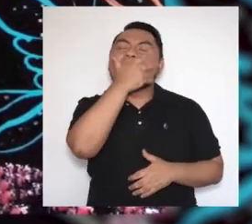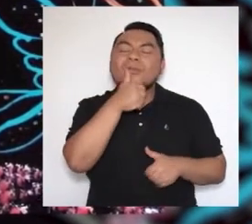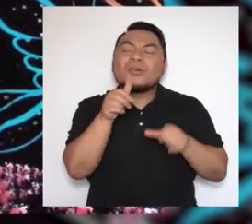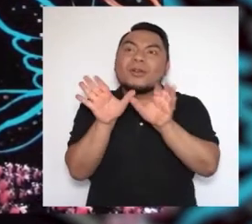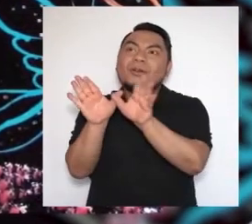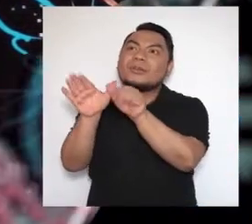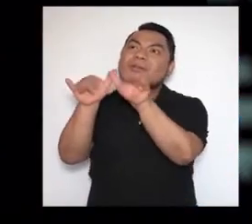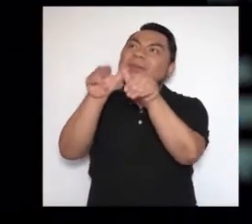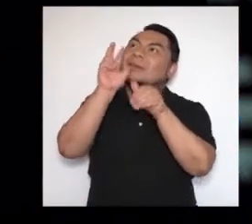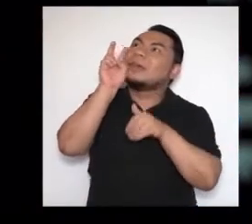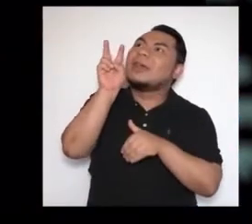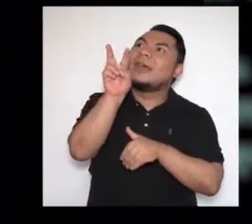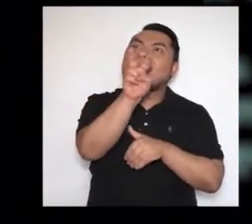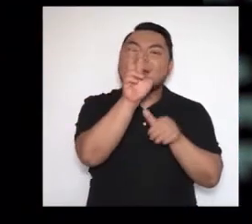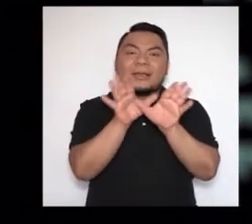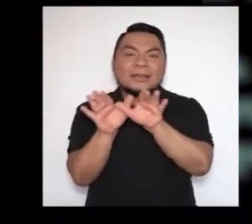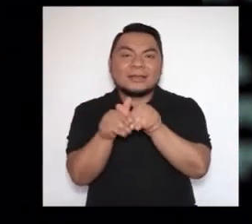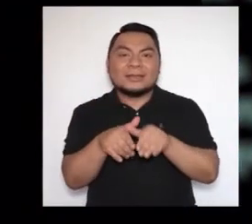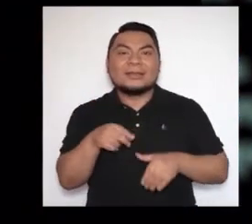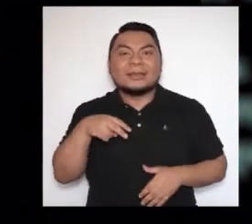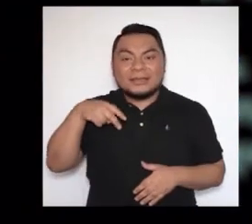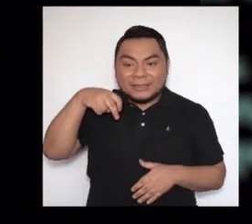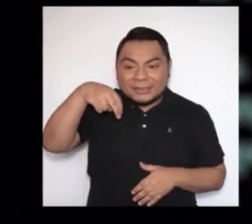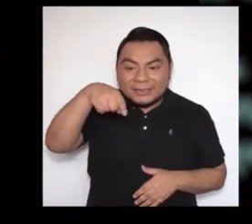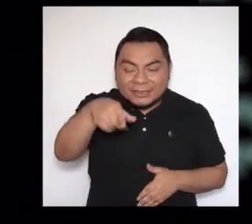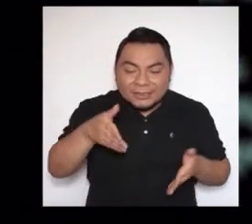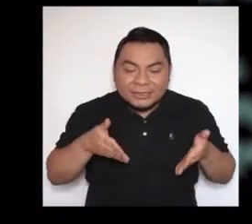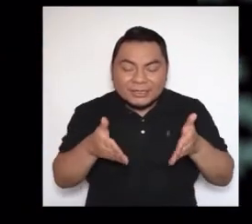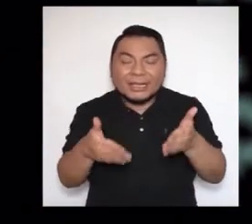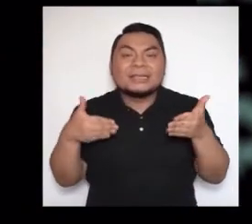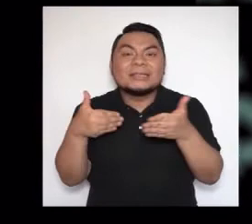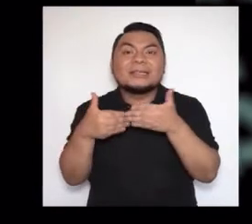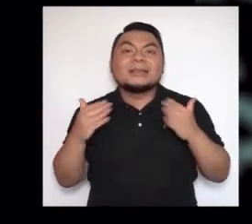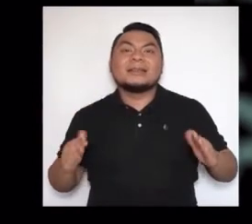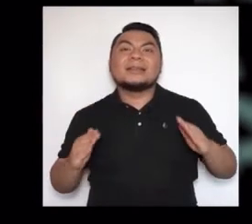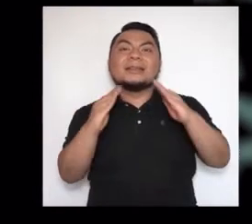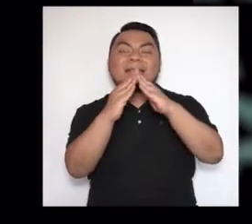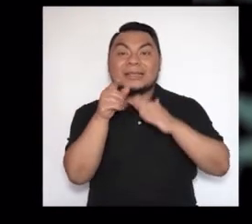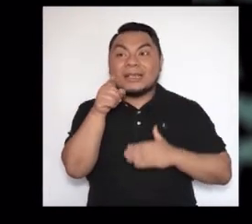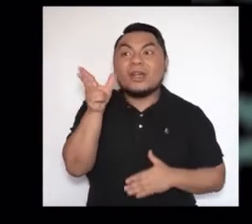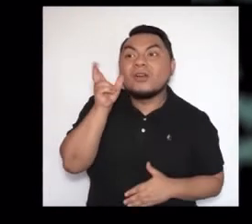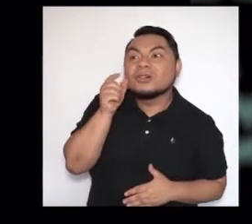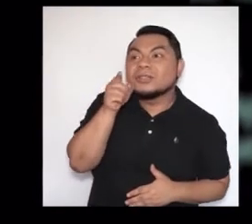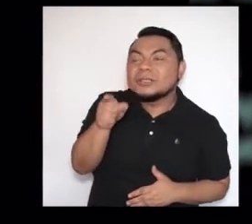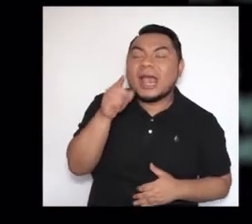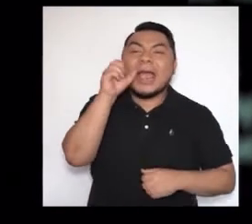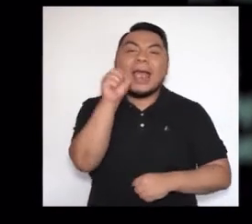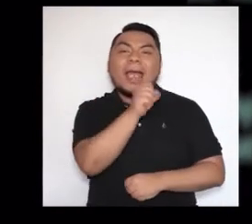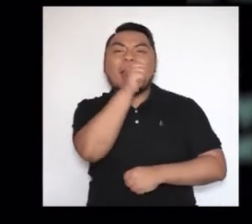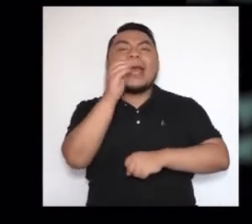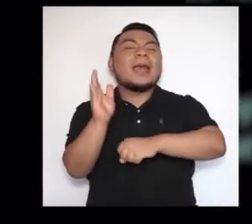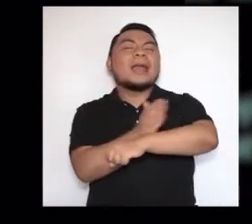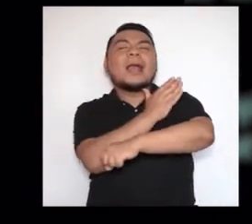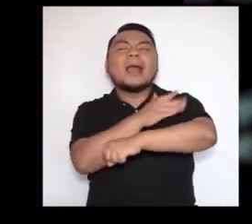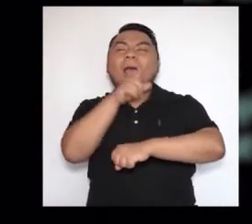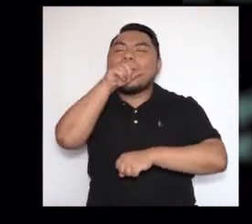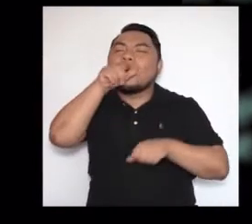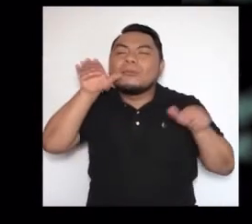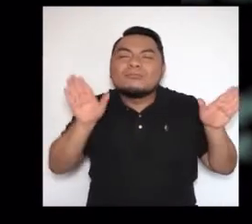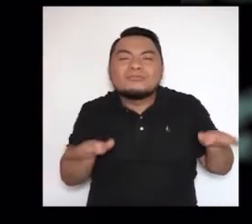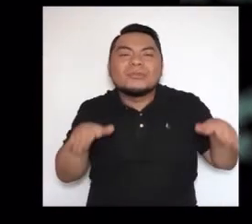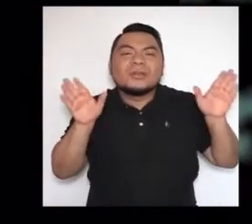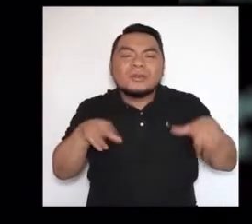lindas mariposas. Caminó por la trocha, cerca de una cocha, y escuchó el canto de los